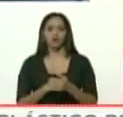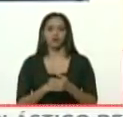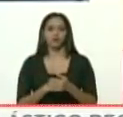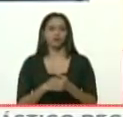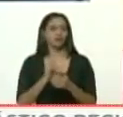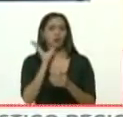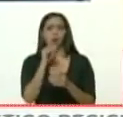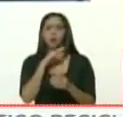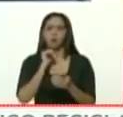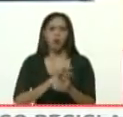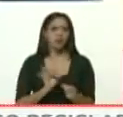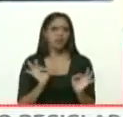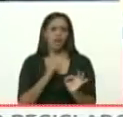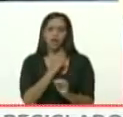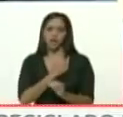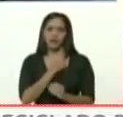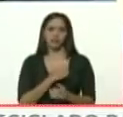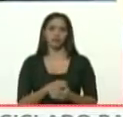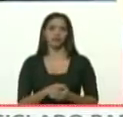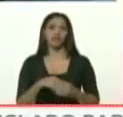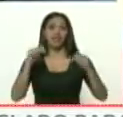lamentar. Afortunadamente. Gracias.